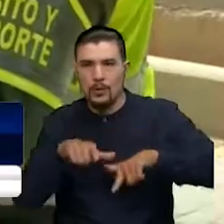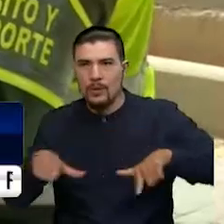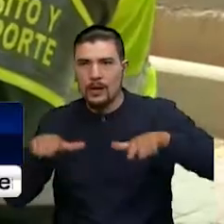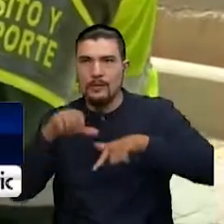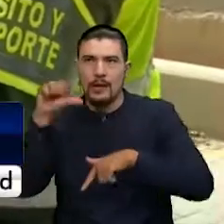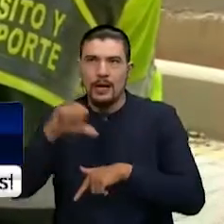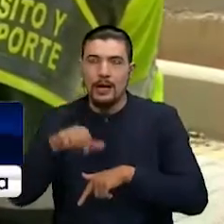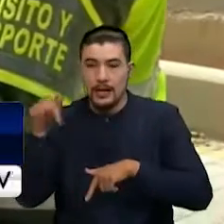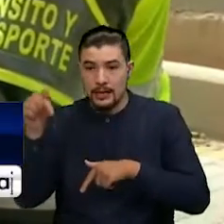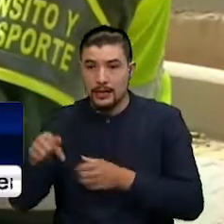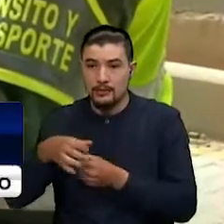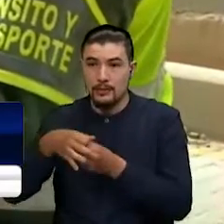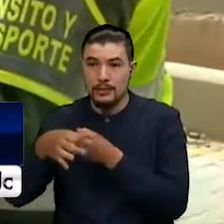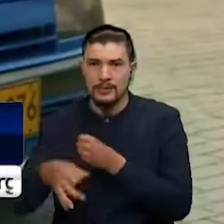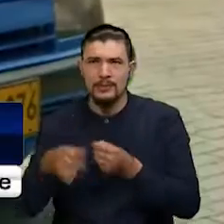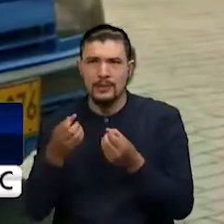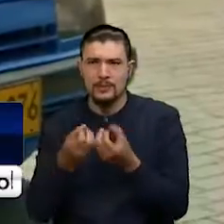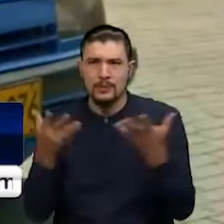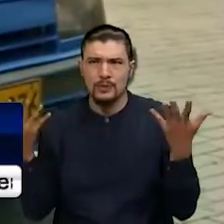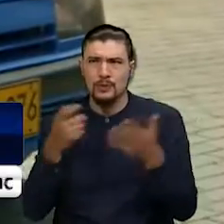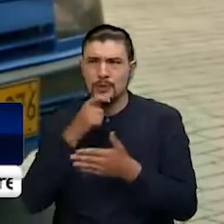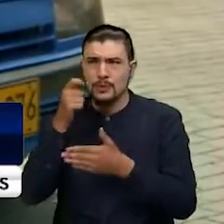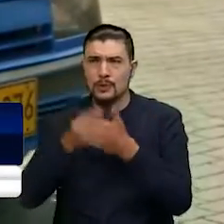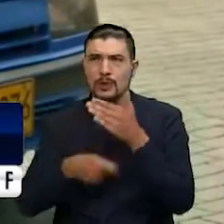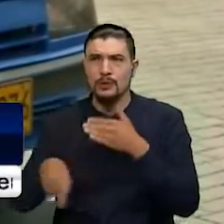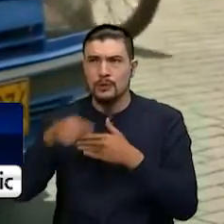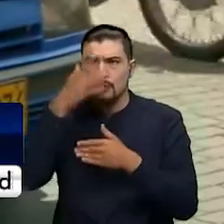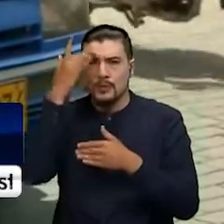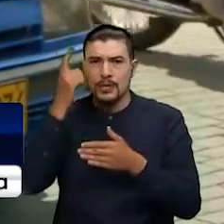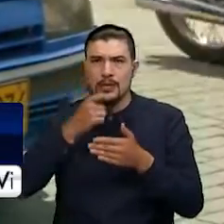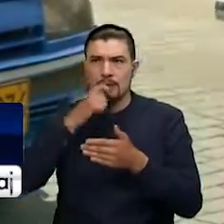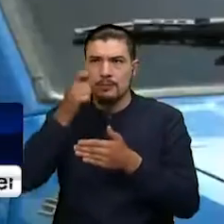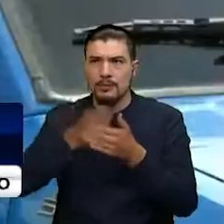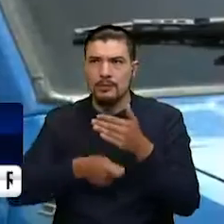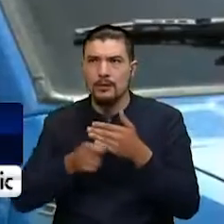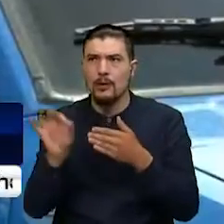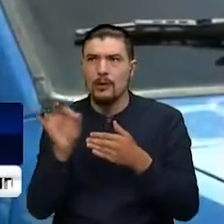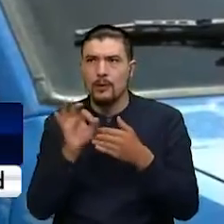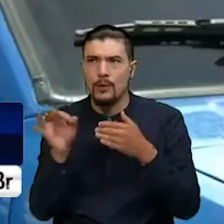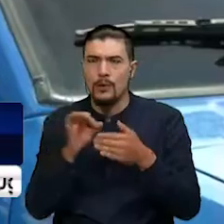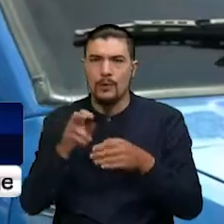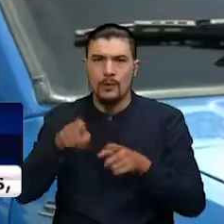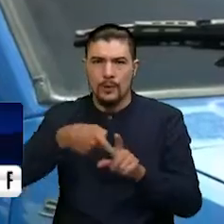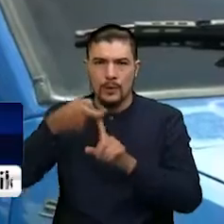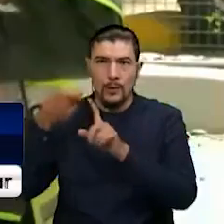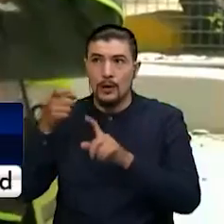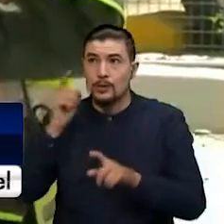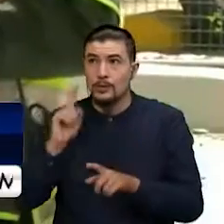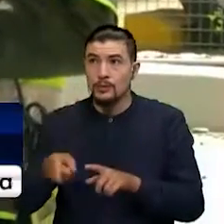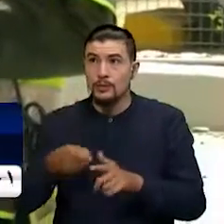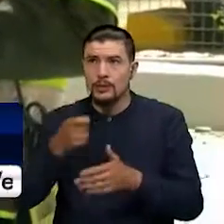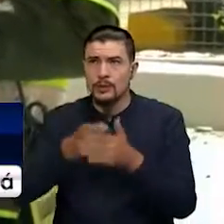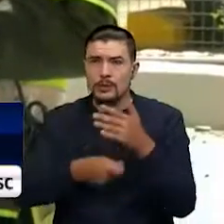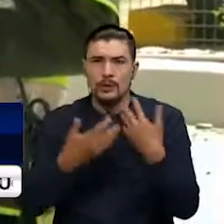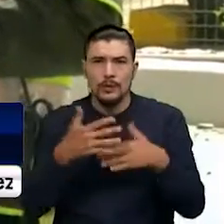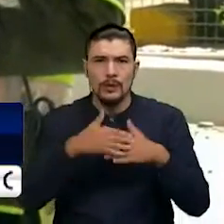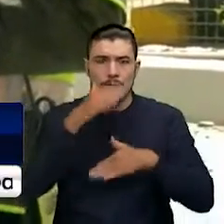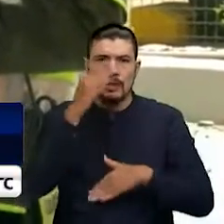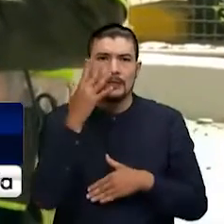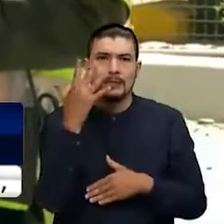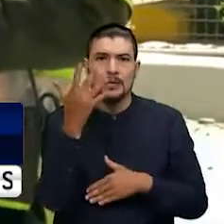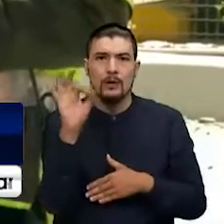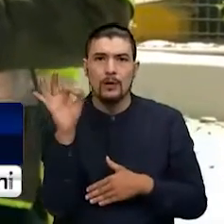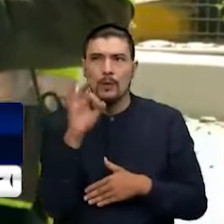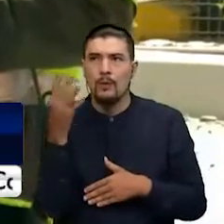en este municipio se triplicaron los costos por comparendos grúas y parqueo las inmovilizaciones van de 5 a 40